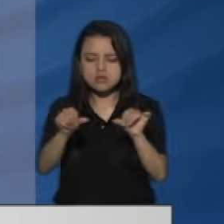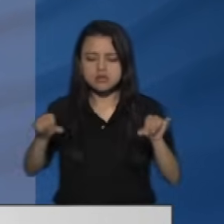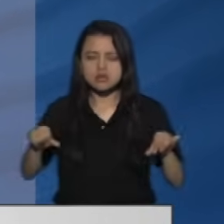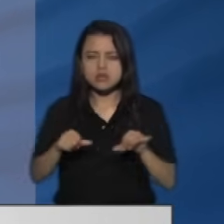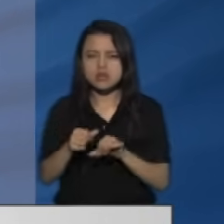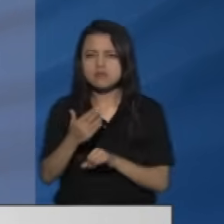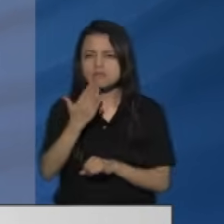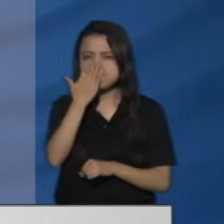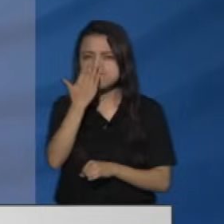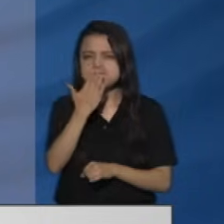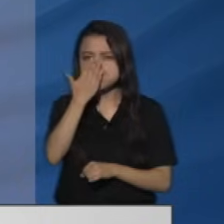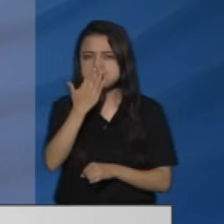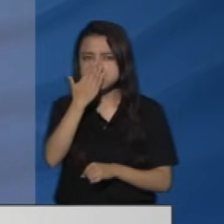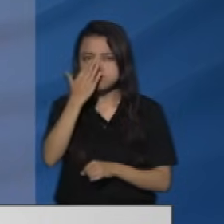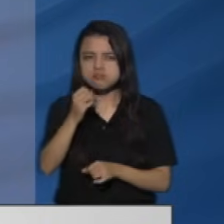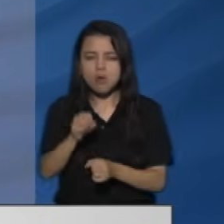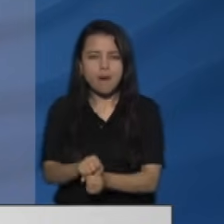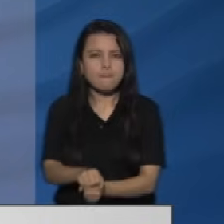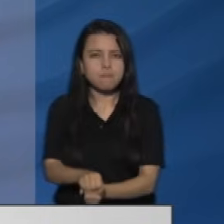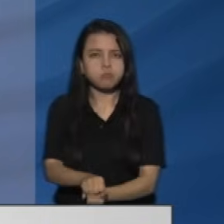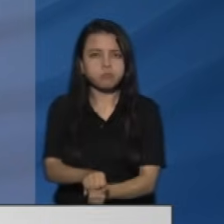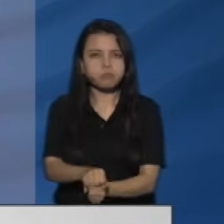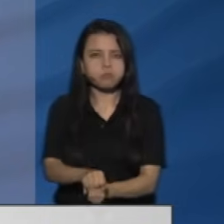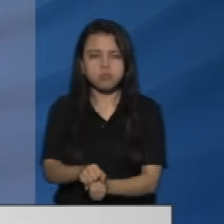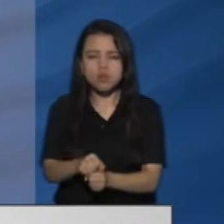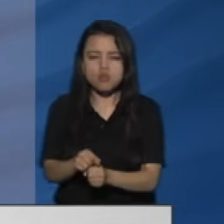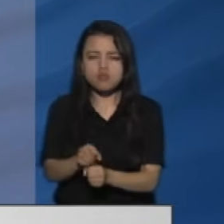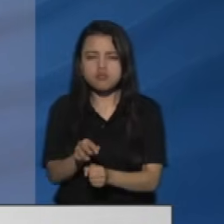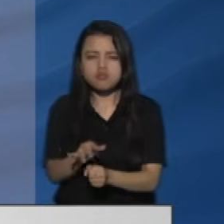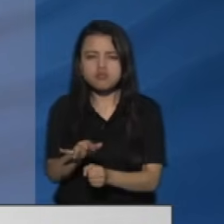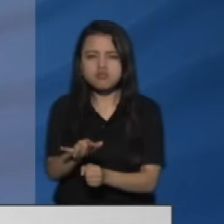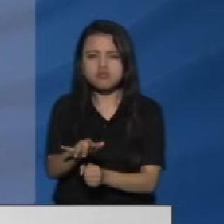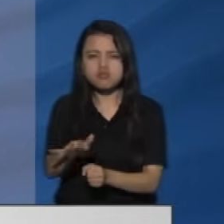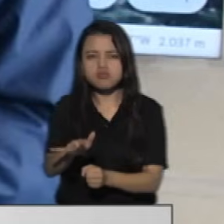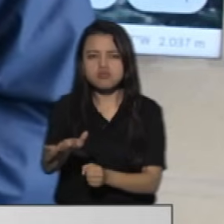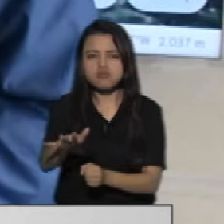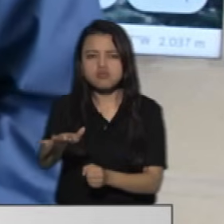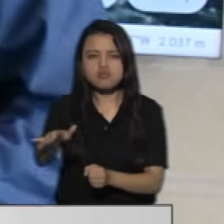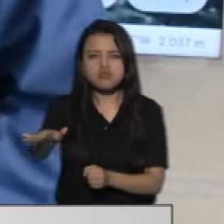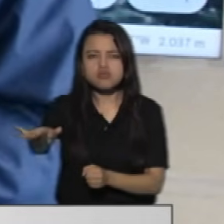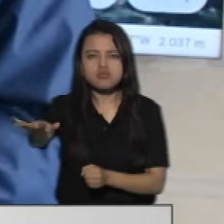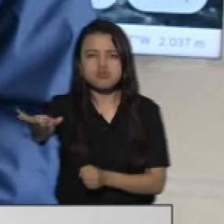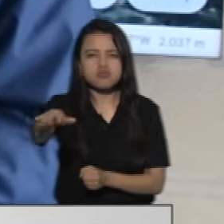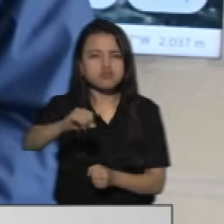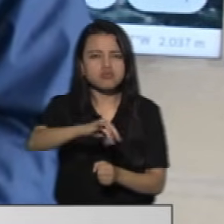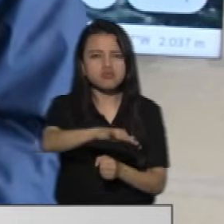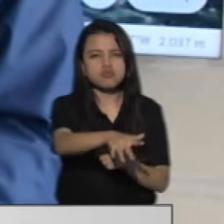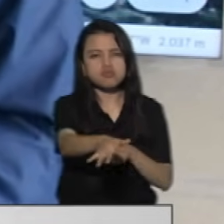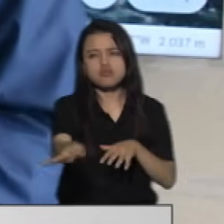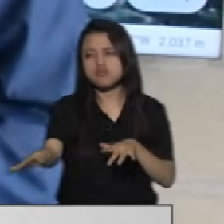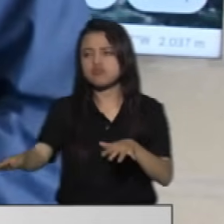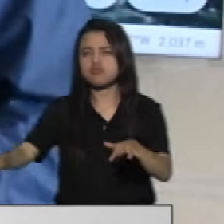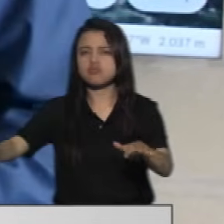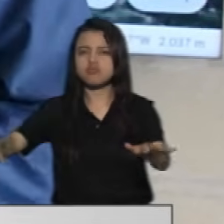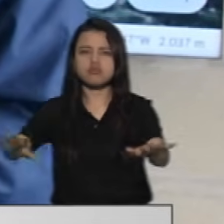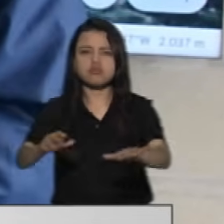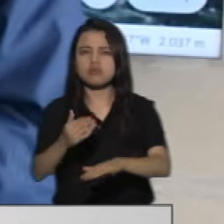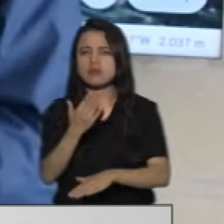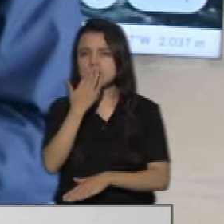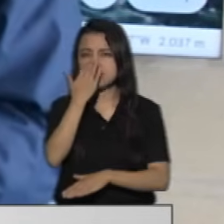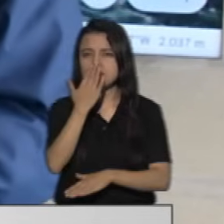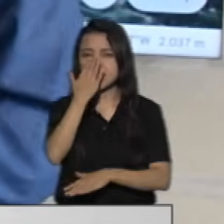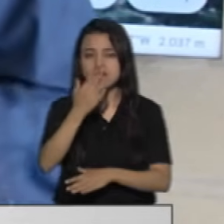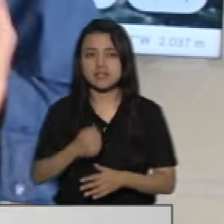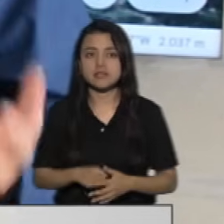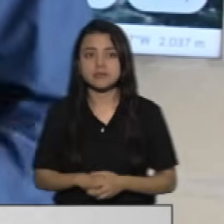pulgadas genera una emergencia, una fuga de gas. Por eso se hizo necesario la evacuación de alrededor de 80 familias